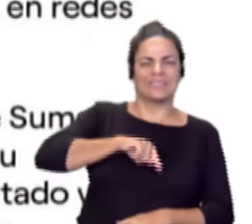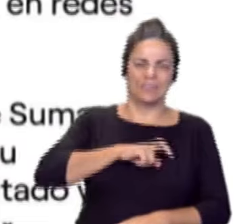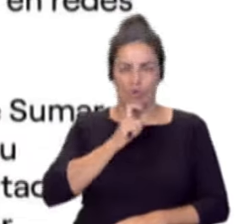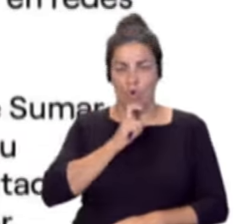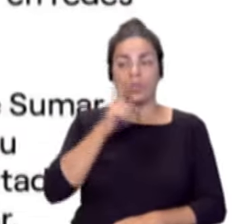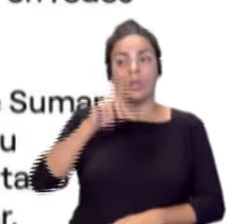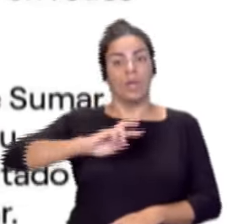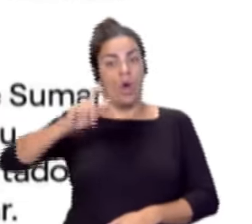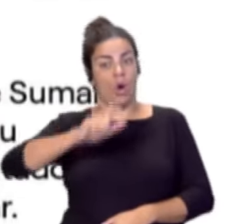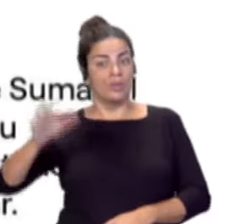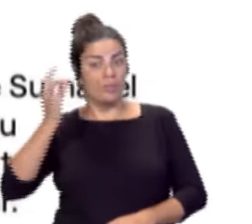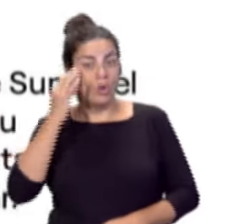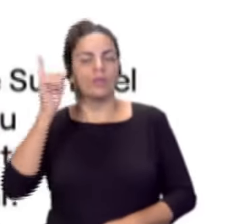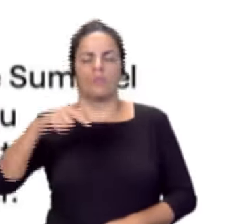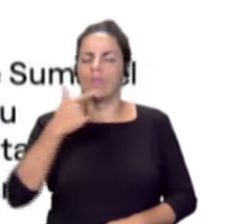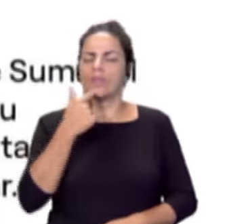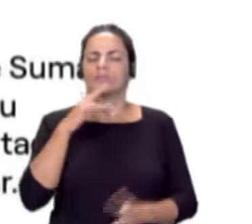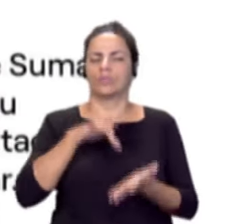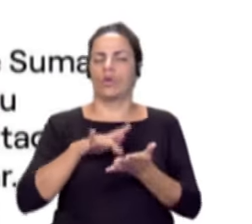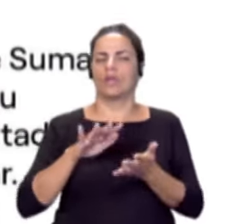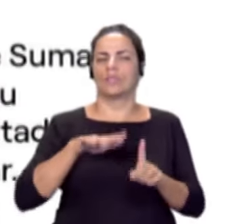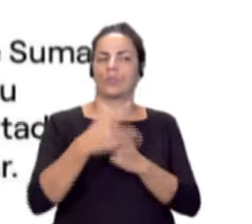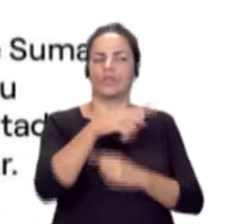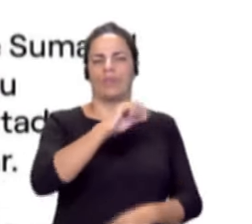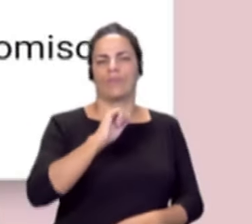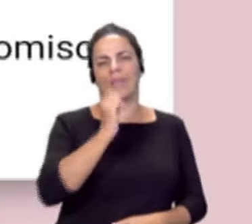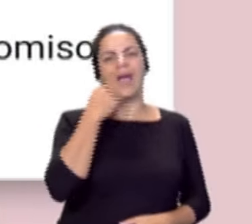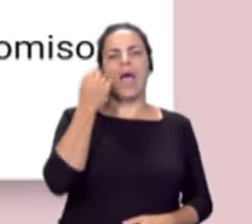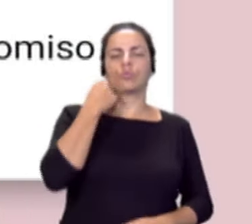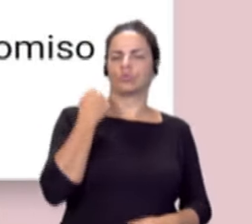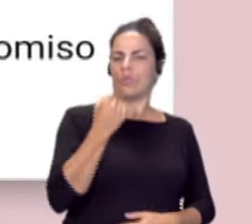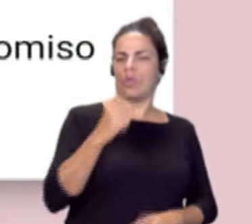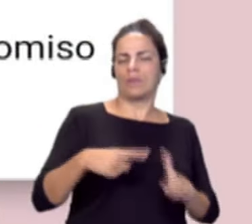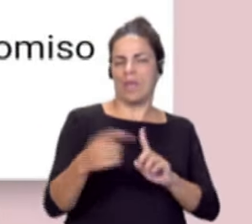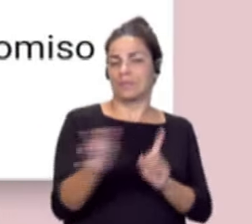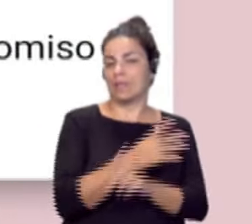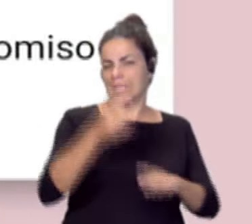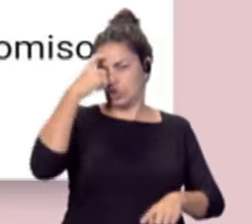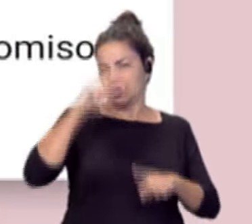descrito episodios de abusos de poder y maltrato psicológico por parte de Errejón.